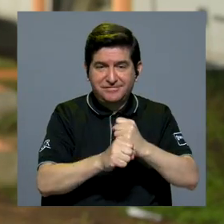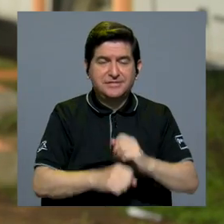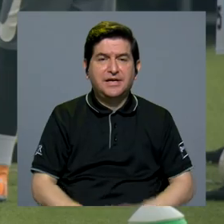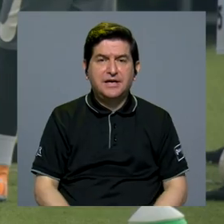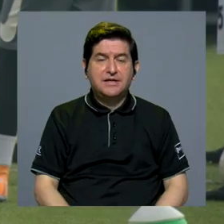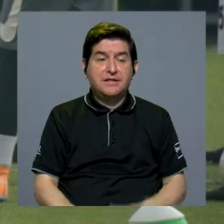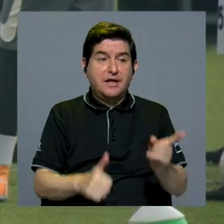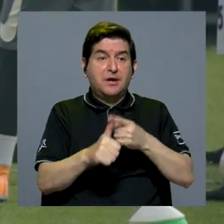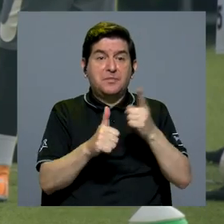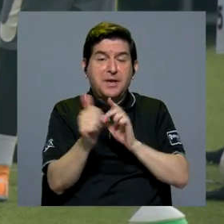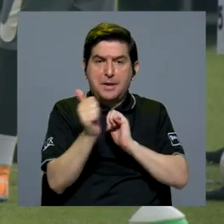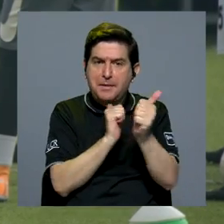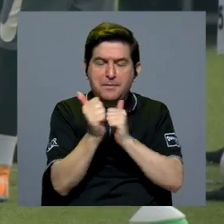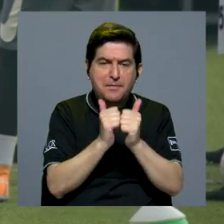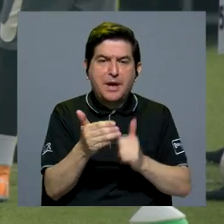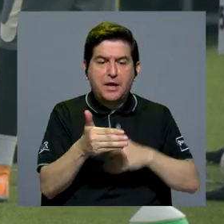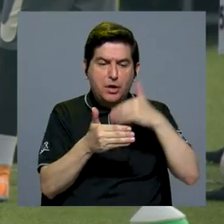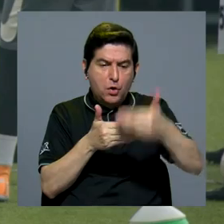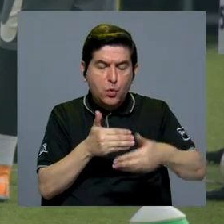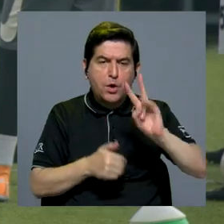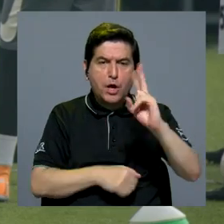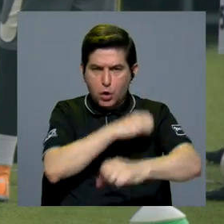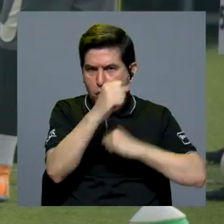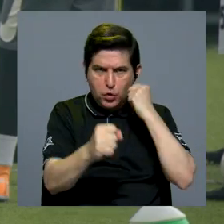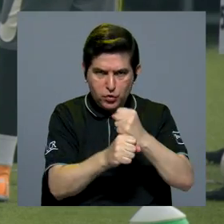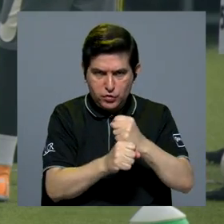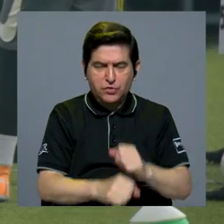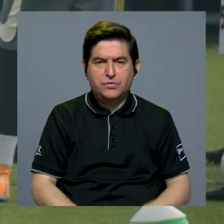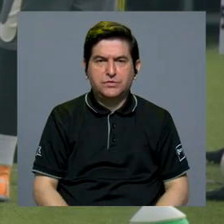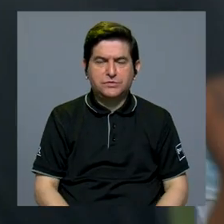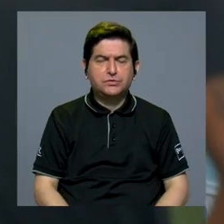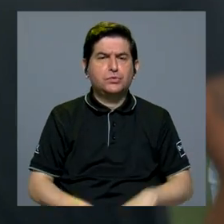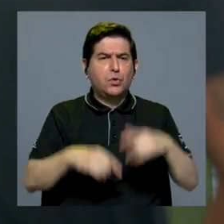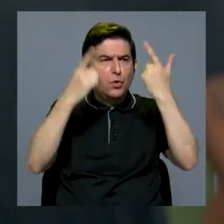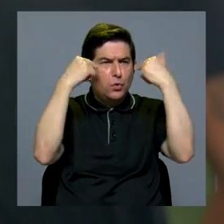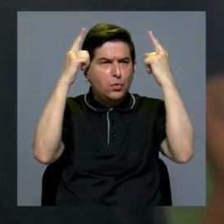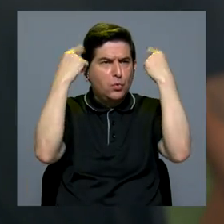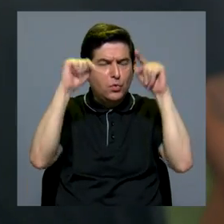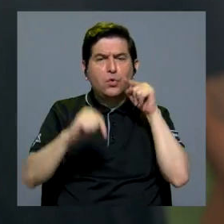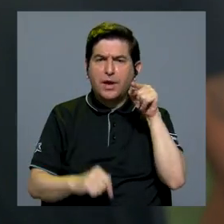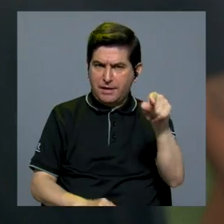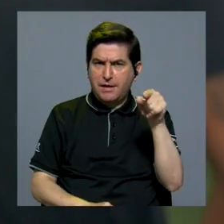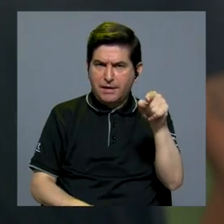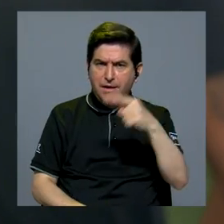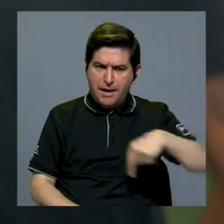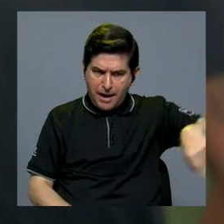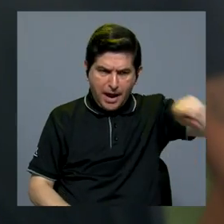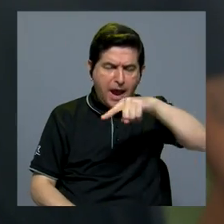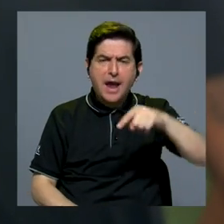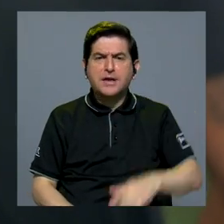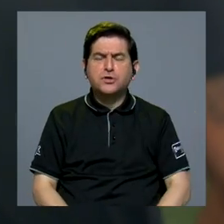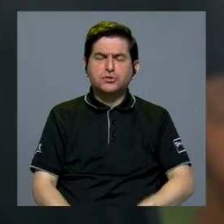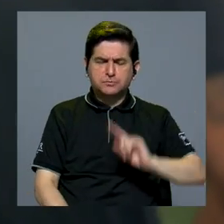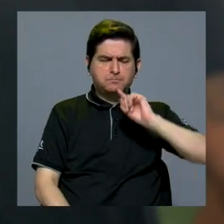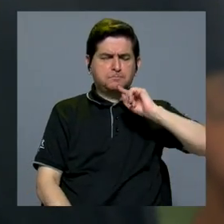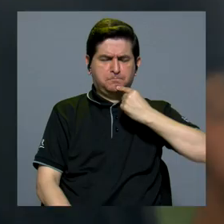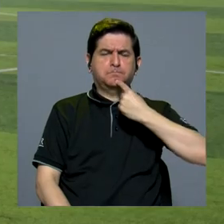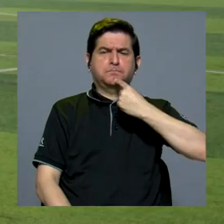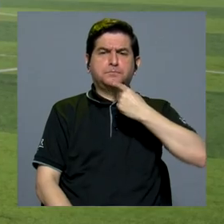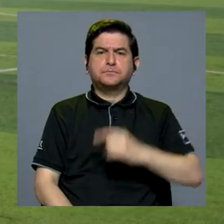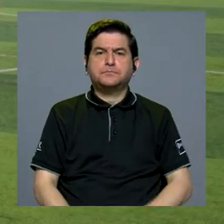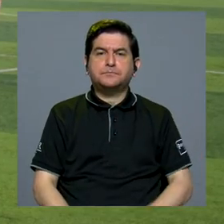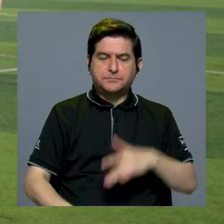siento que ellos lo tomaron muy en serio. Se sintieron muy orgullosos cuando terminaron, ya que también la oficina, el rector, todo el mundo se acercó